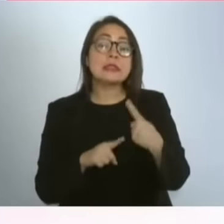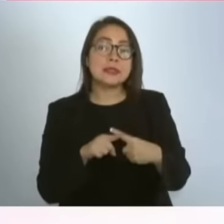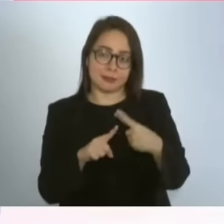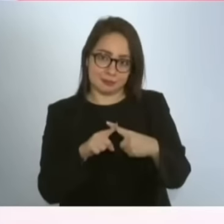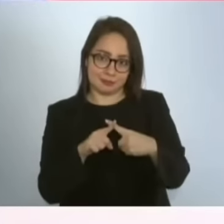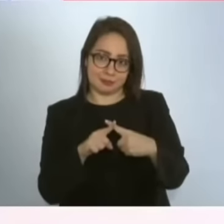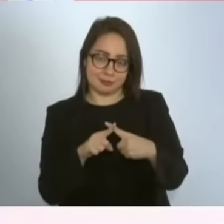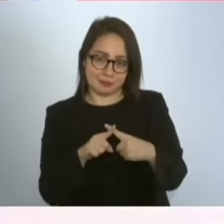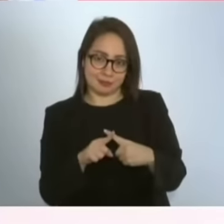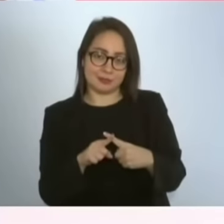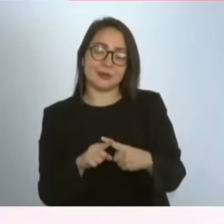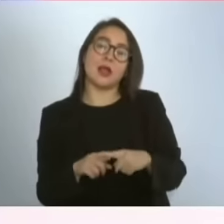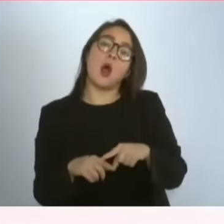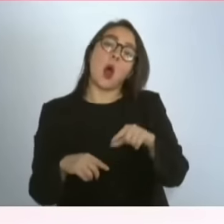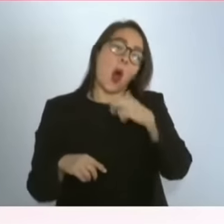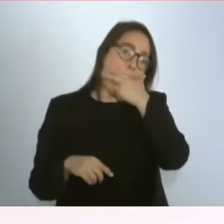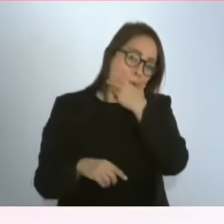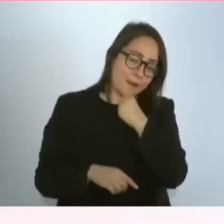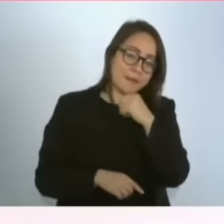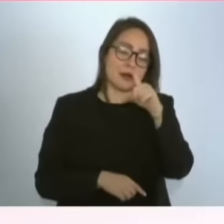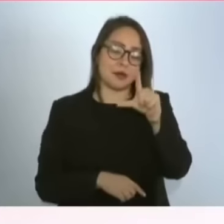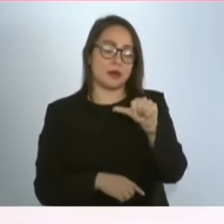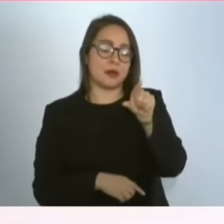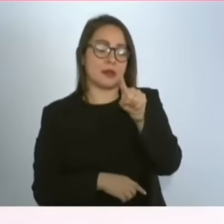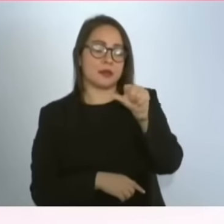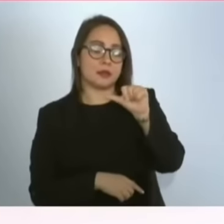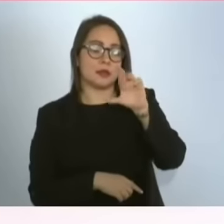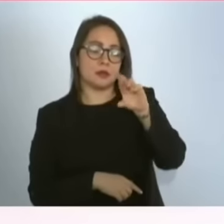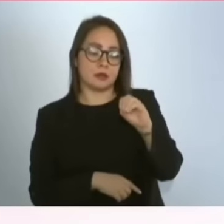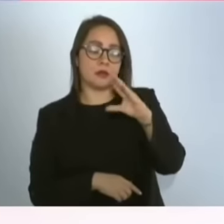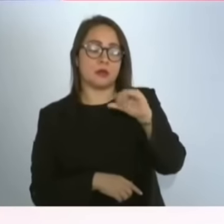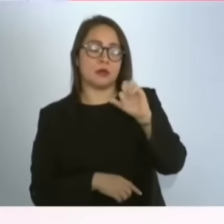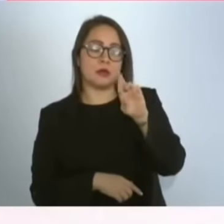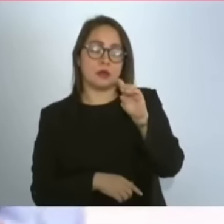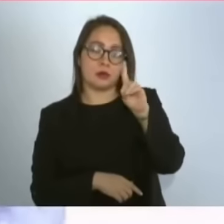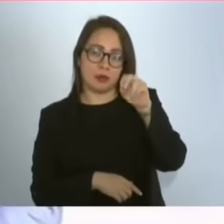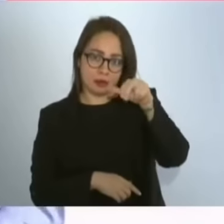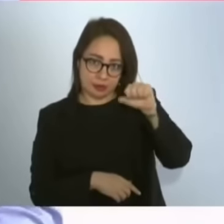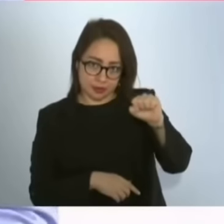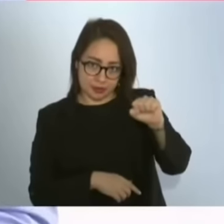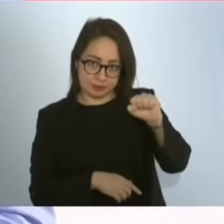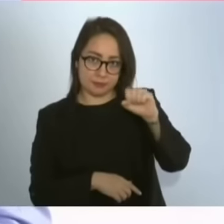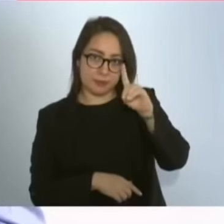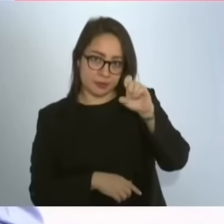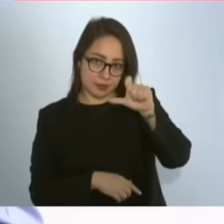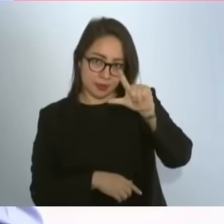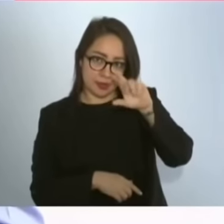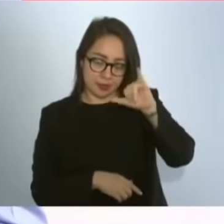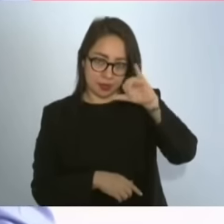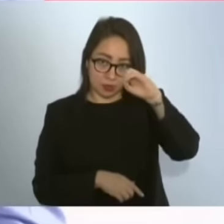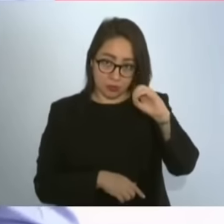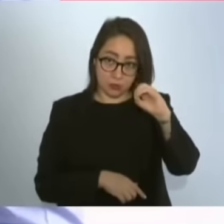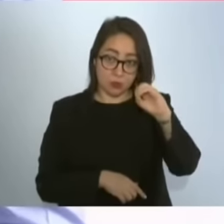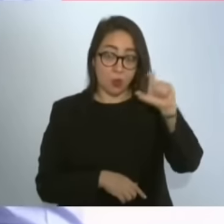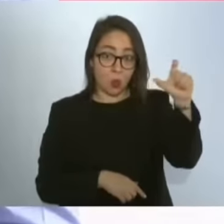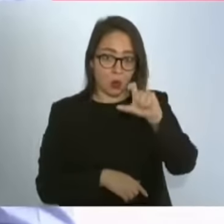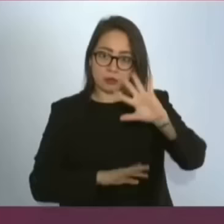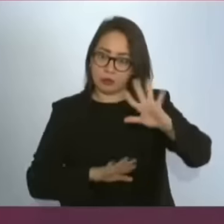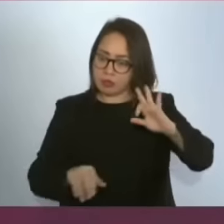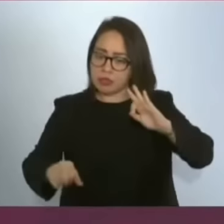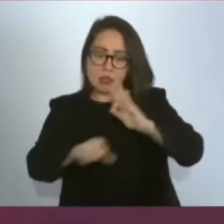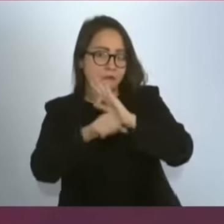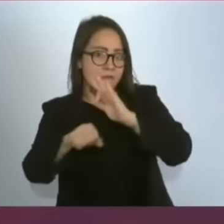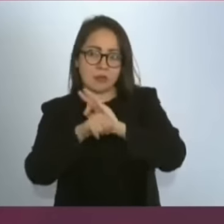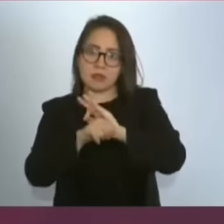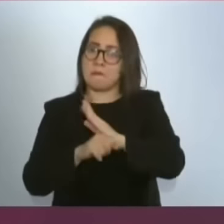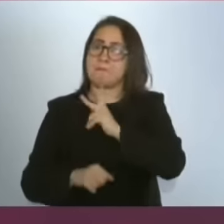del Río. Y cuando el general Cárdenas expropia el petróleo en